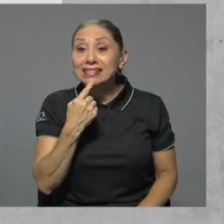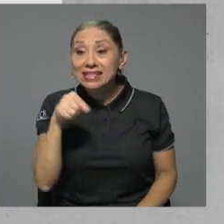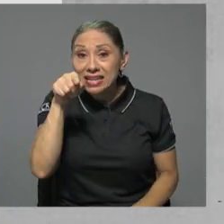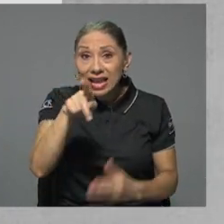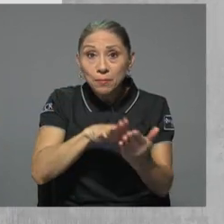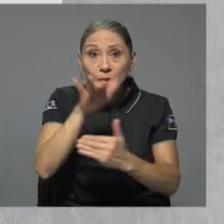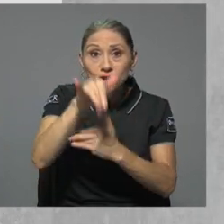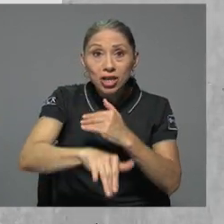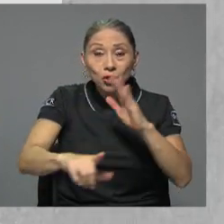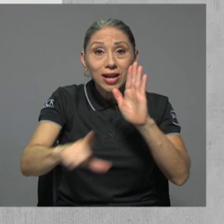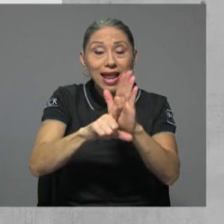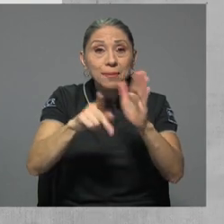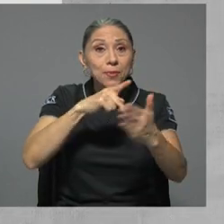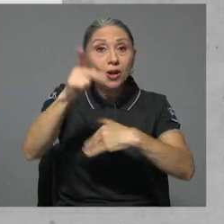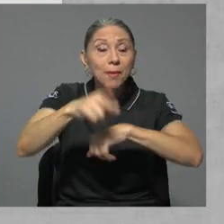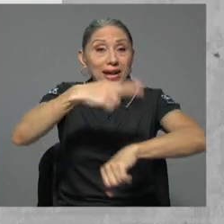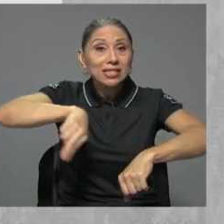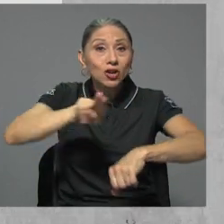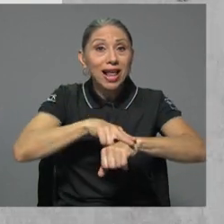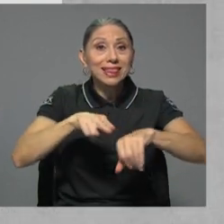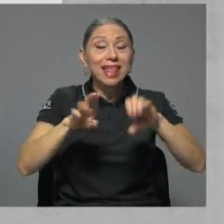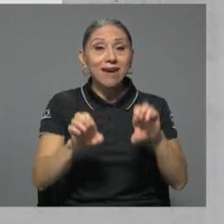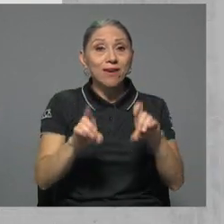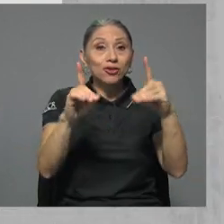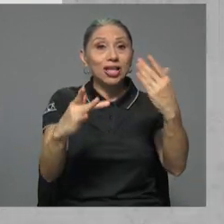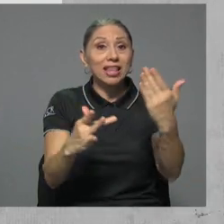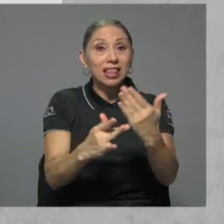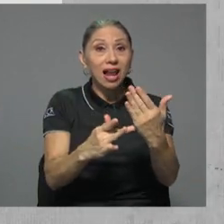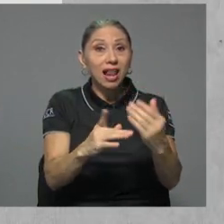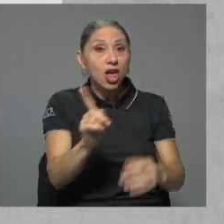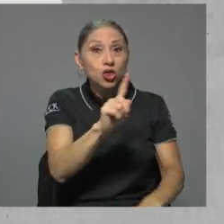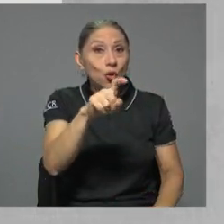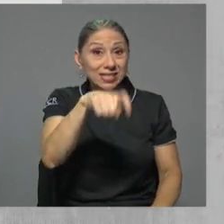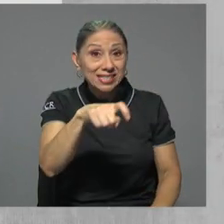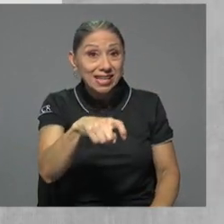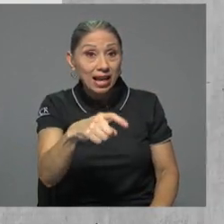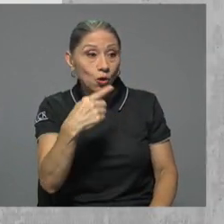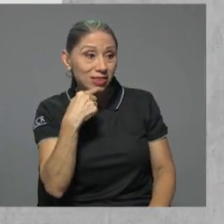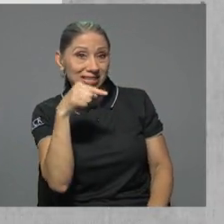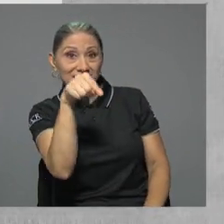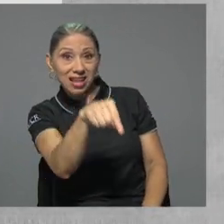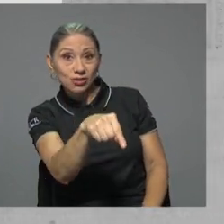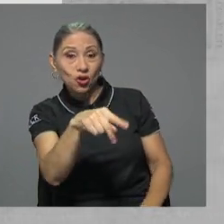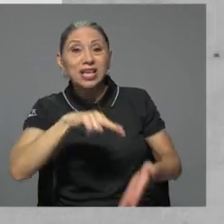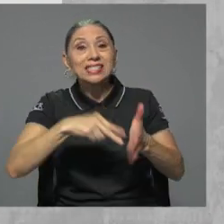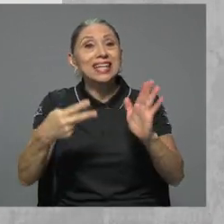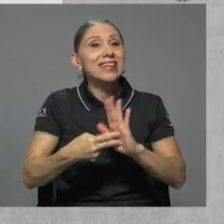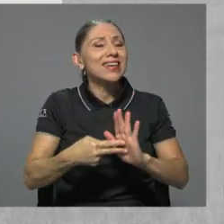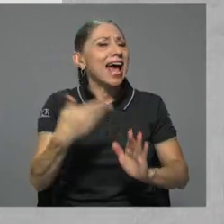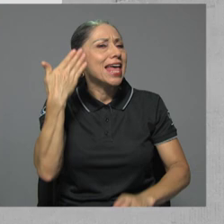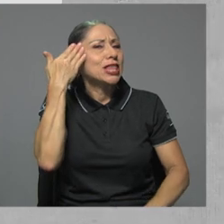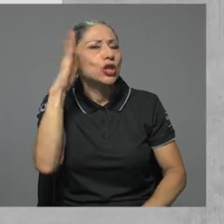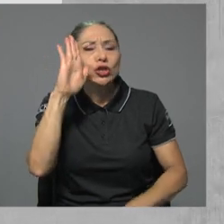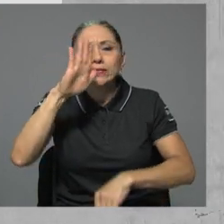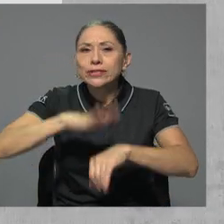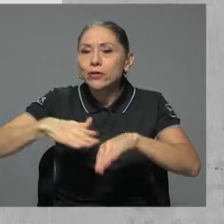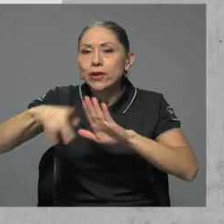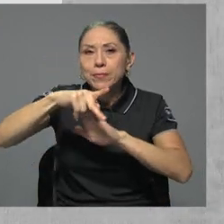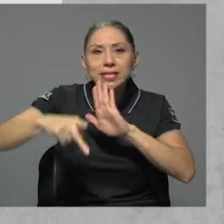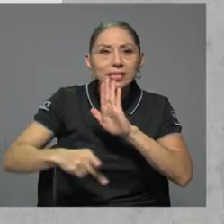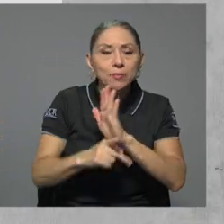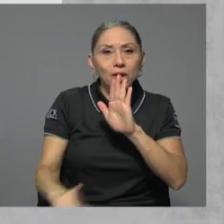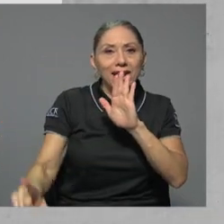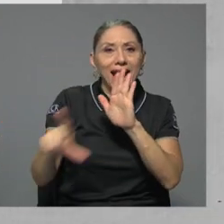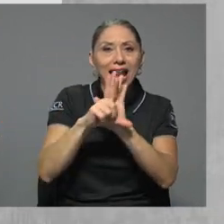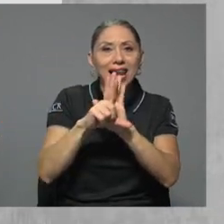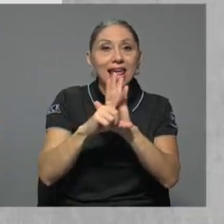ley programa nacional de alfabetización digital es innecesario es mostrar desconocimiento del principio de legalidad lo definido en